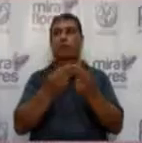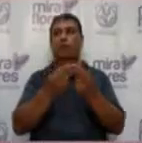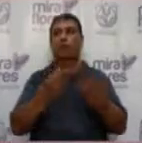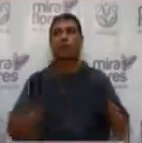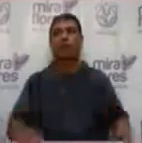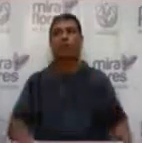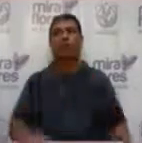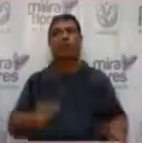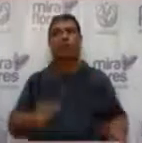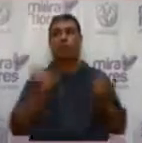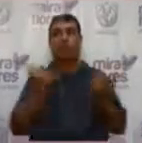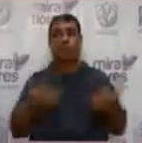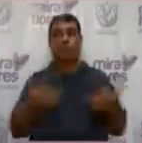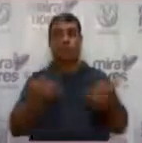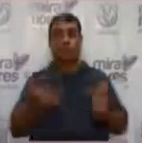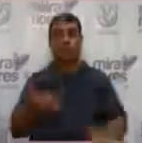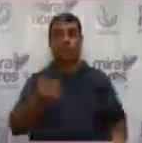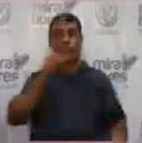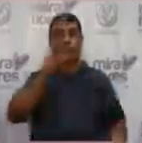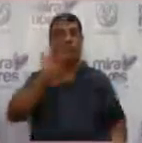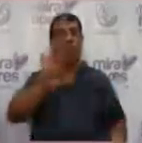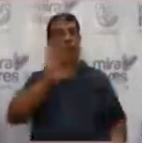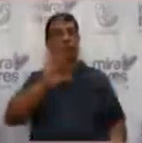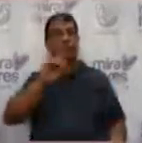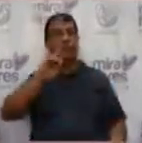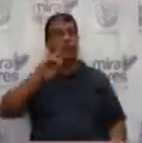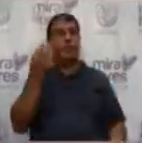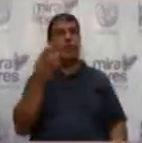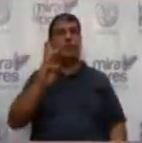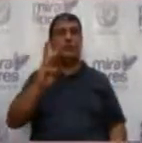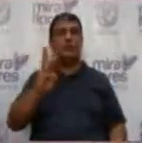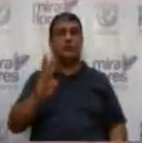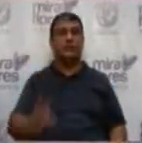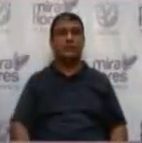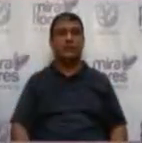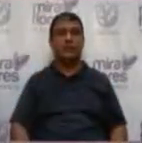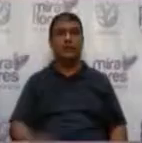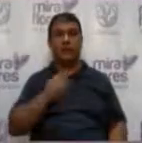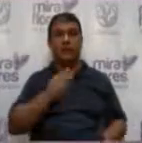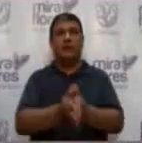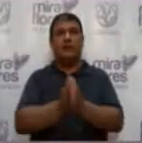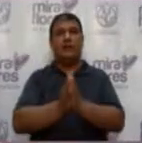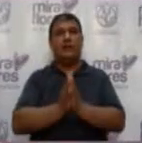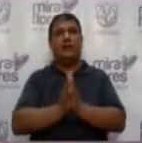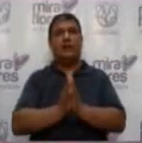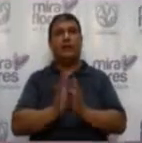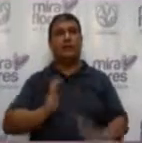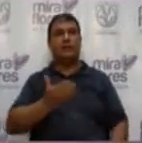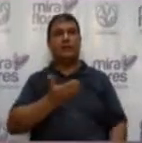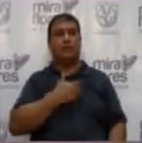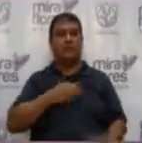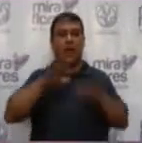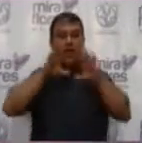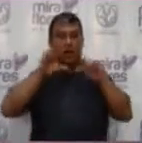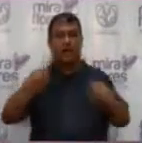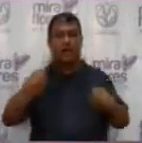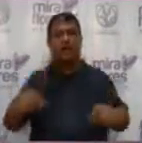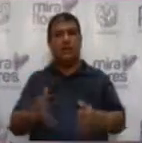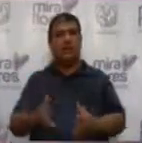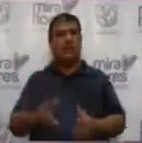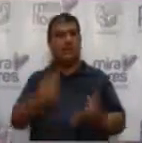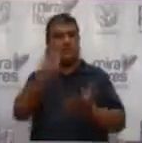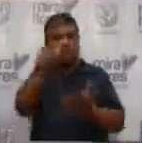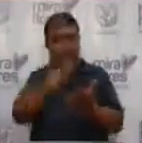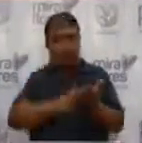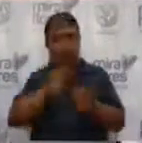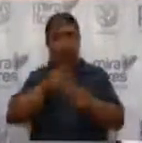Día de la fecha, 5 de febrero del año 2016, y le voy a pedir a nuestra secretaria general del Consejo que se sirva a pasar